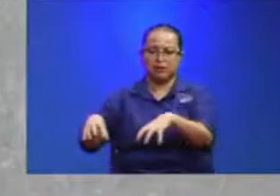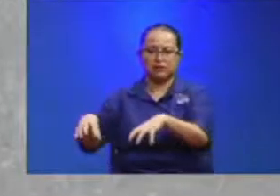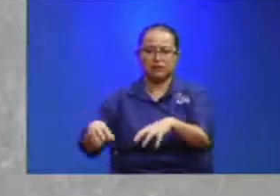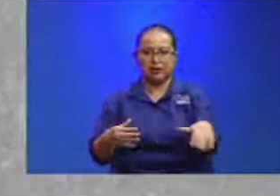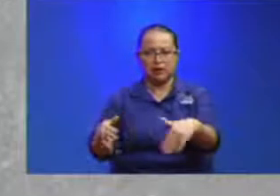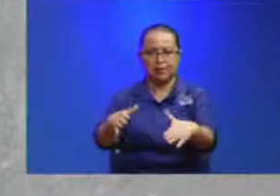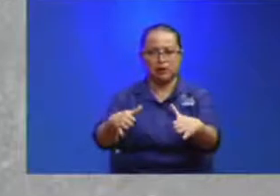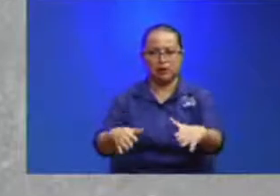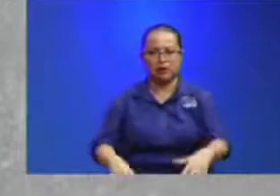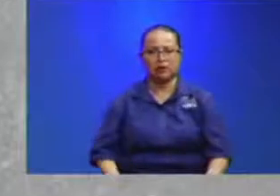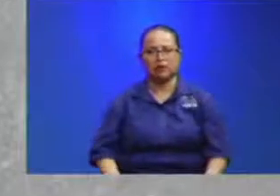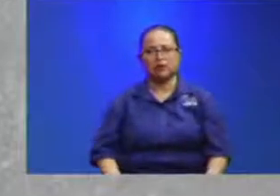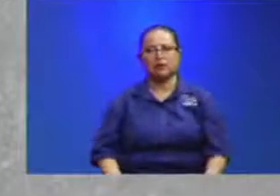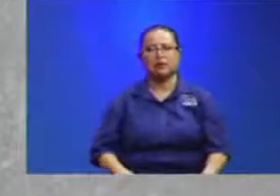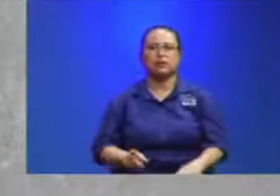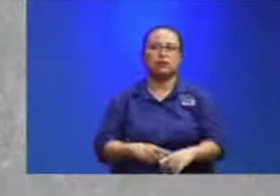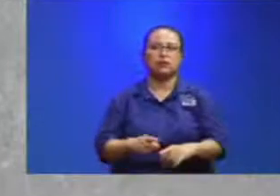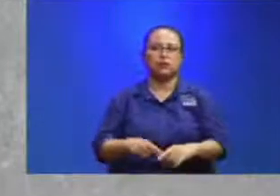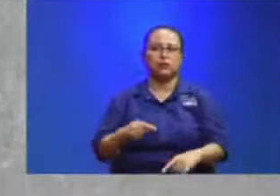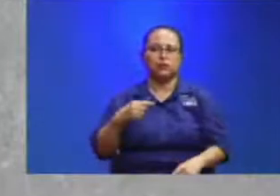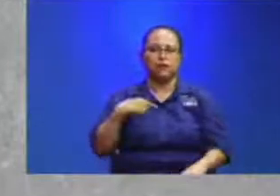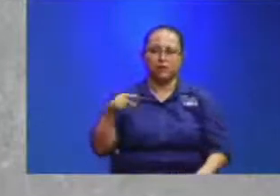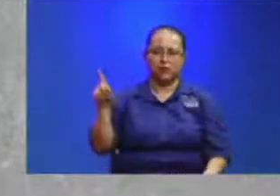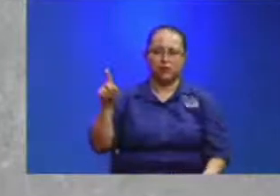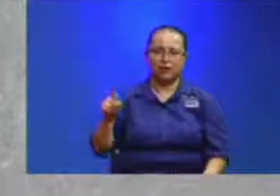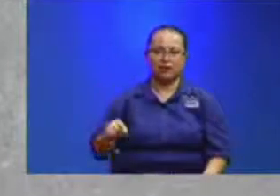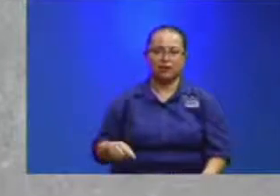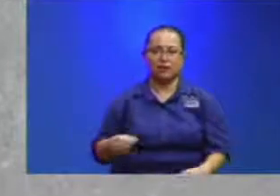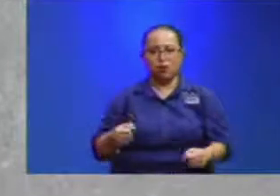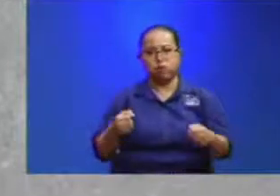a desayunar almorzar o cenar y regresa